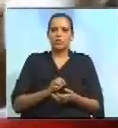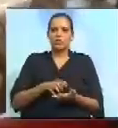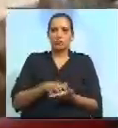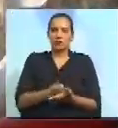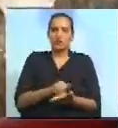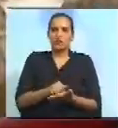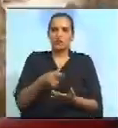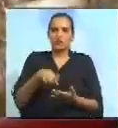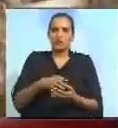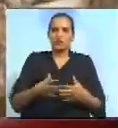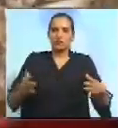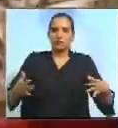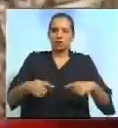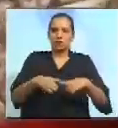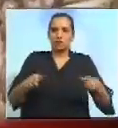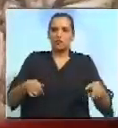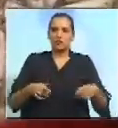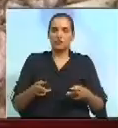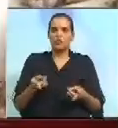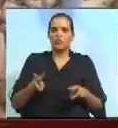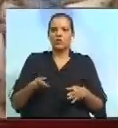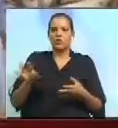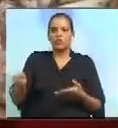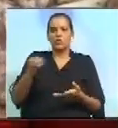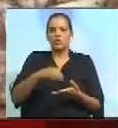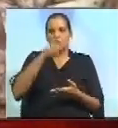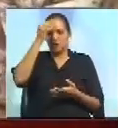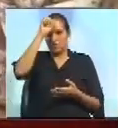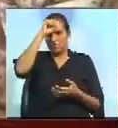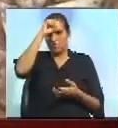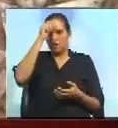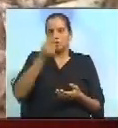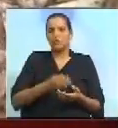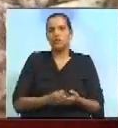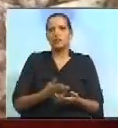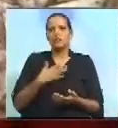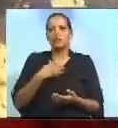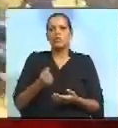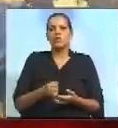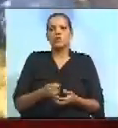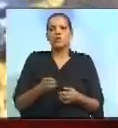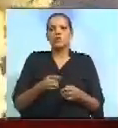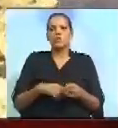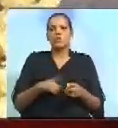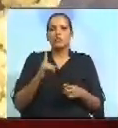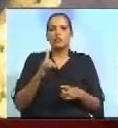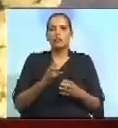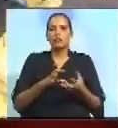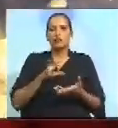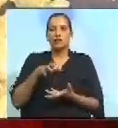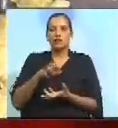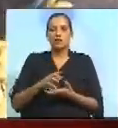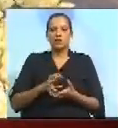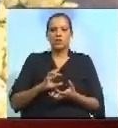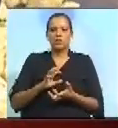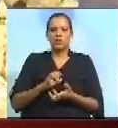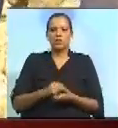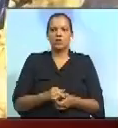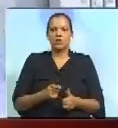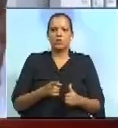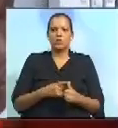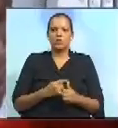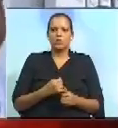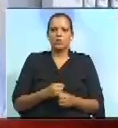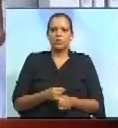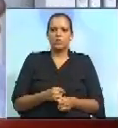majado, en la batea. Más un poco de jugo de chancho y su carne forman sin duda alguna una convincente forma de empezar el